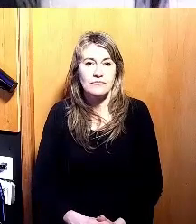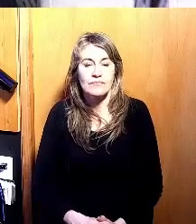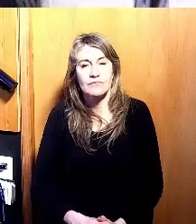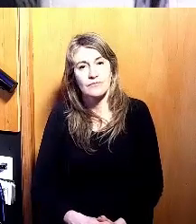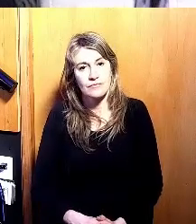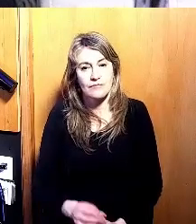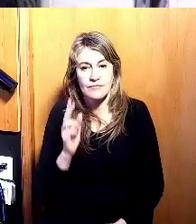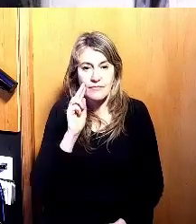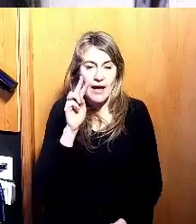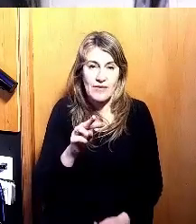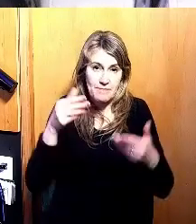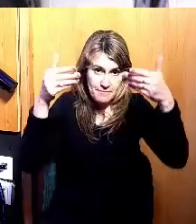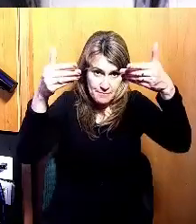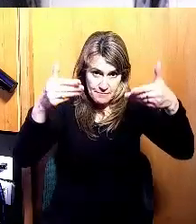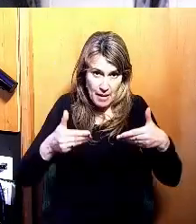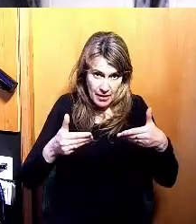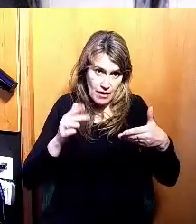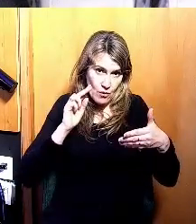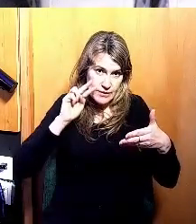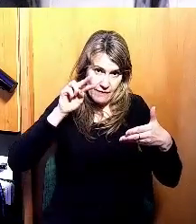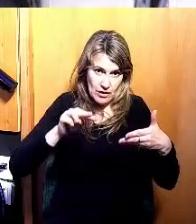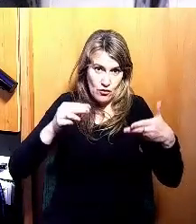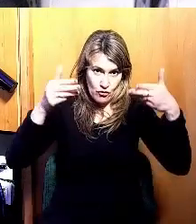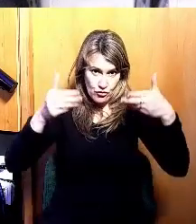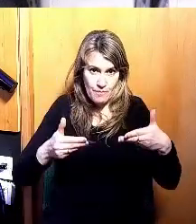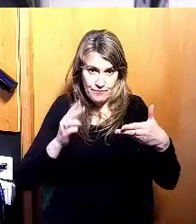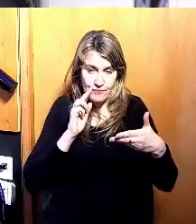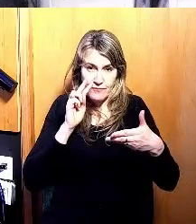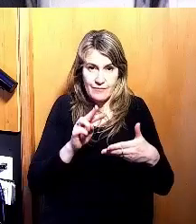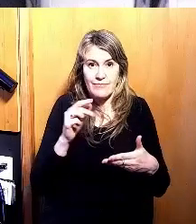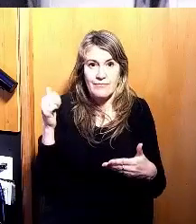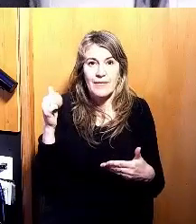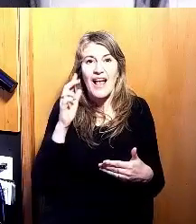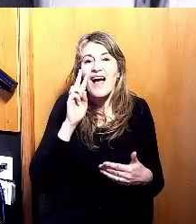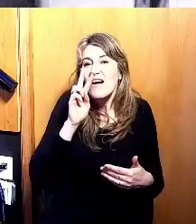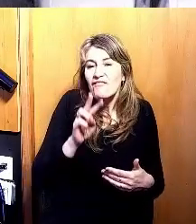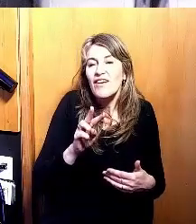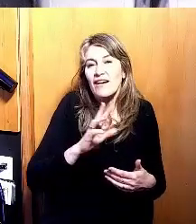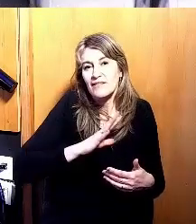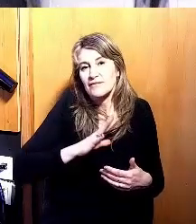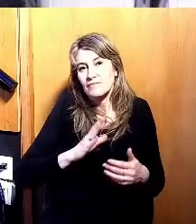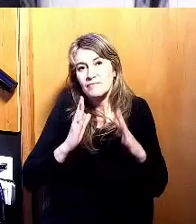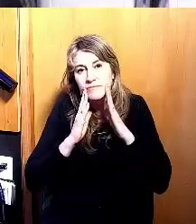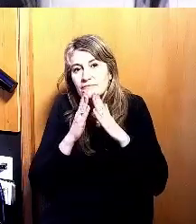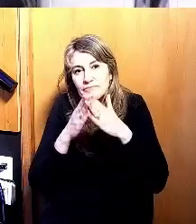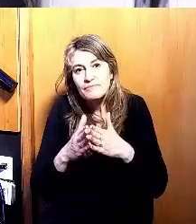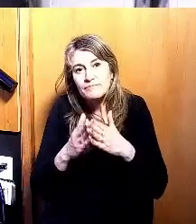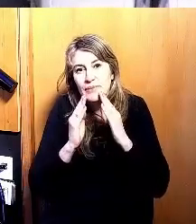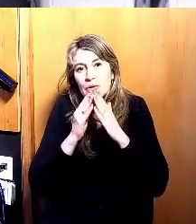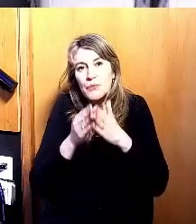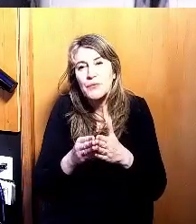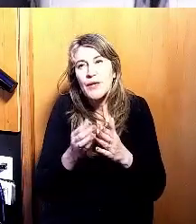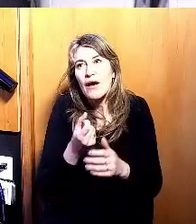al observatorio visualmente en sí. Ahora va a venir. Vamos a ver ahí que se pueden consultar las